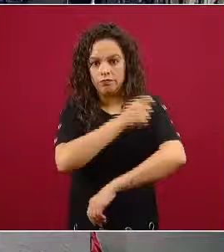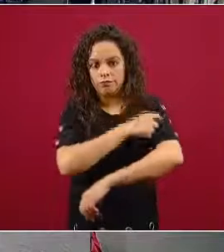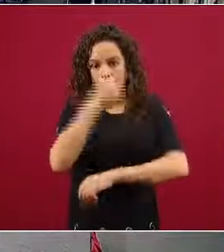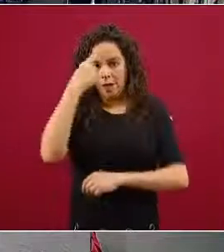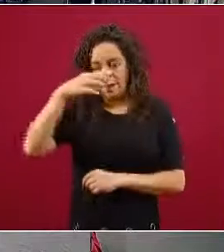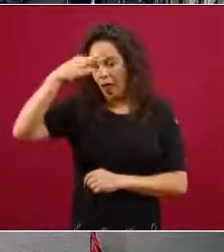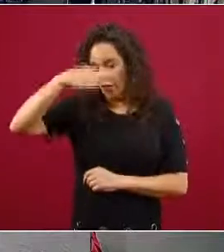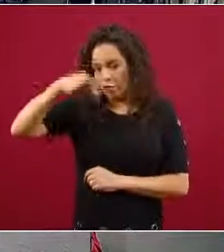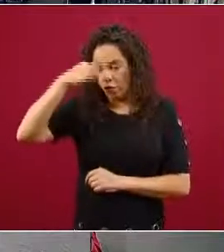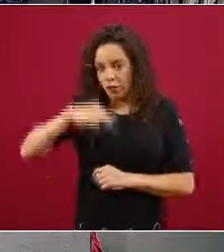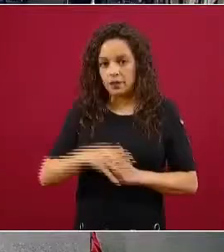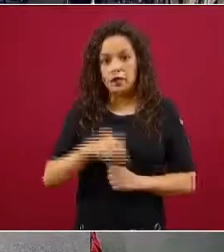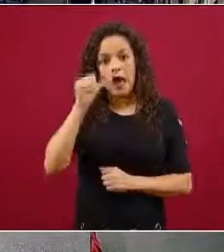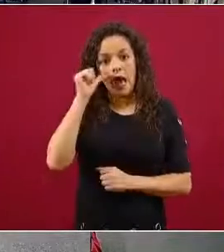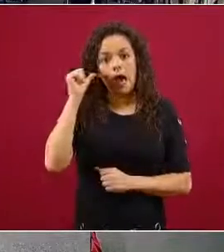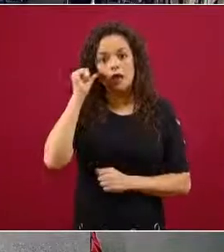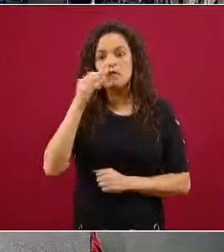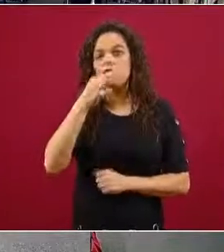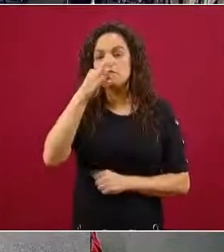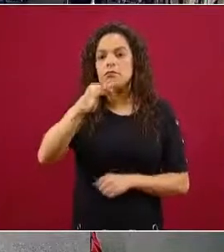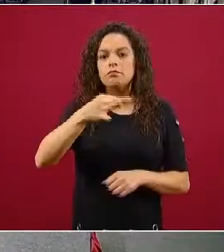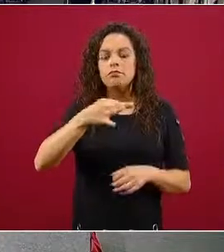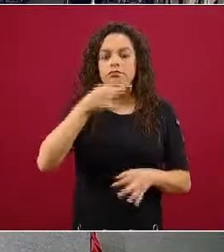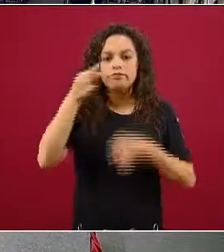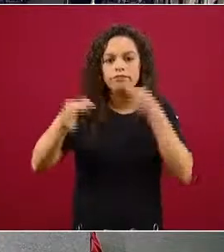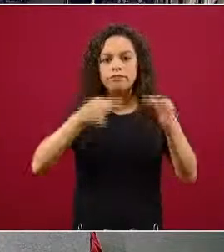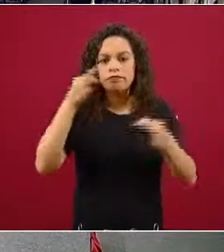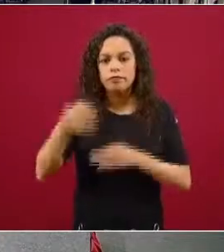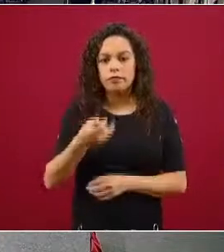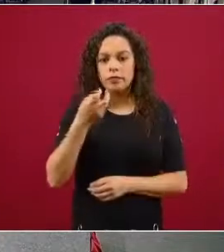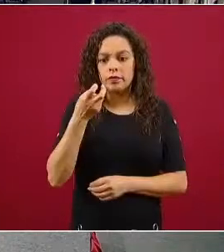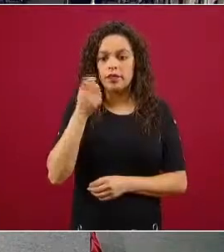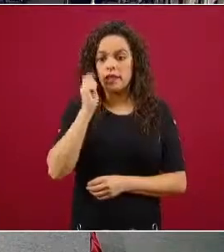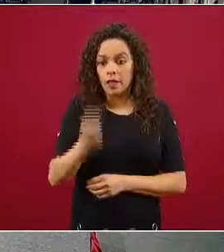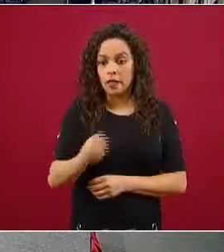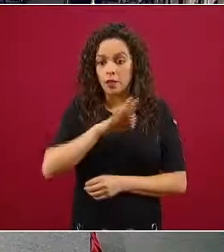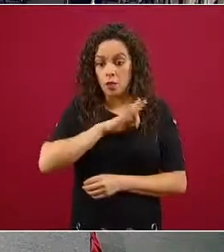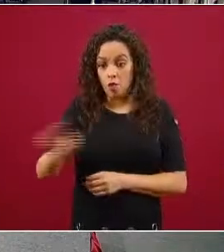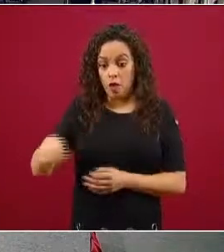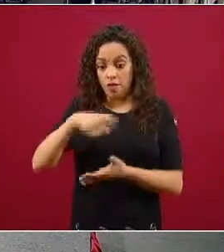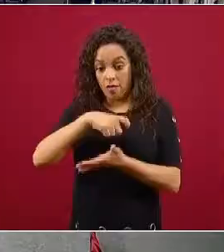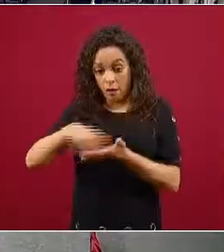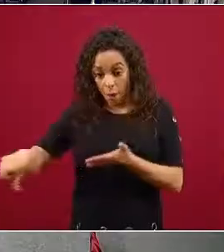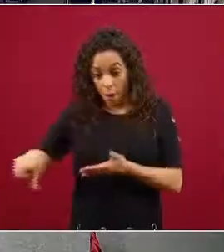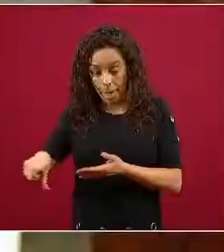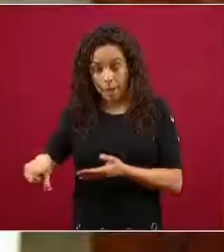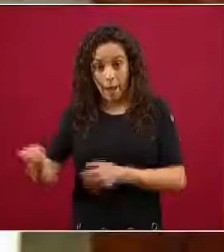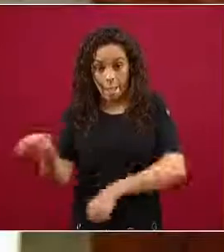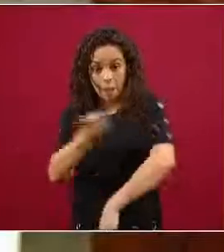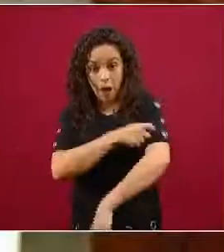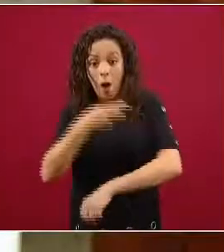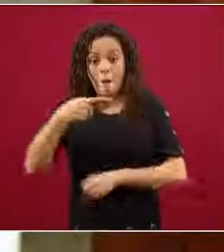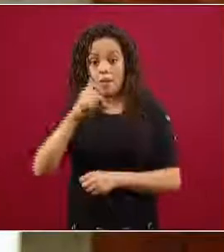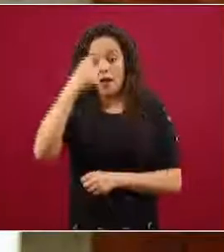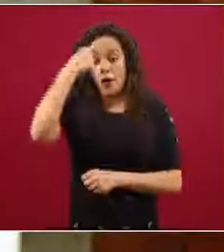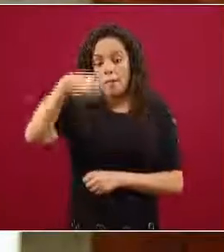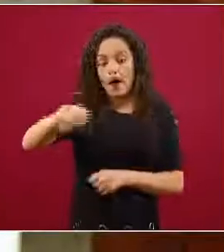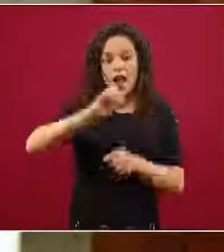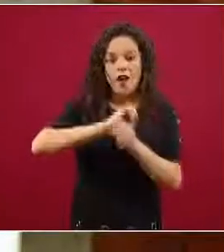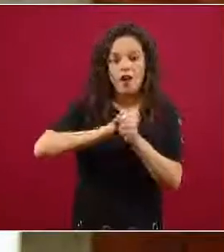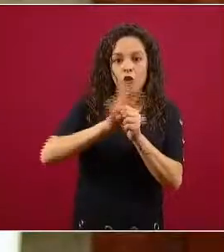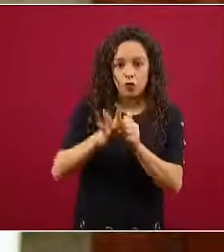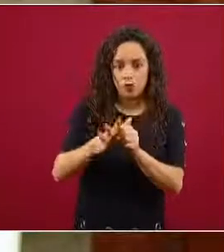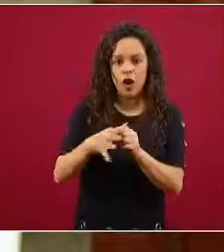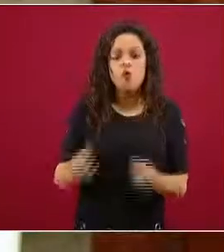anunció esta posibilidad de que México pueda adquirir a fin de año esta vacuna, pero para coronavirus. ¿Cuánto es el número que se contempla